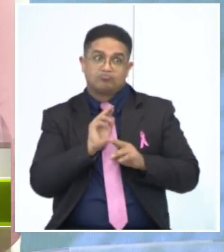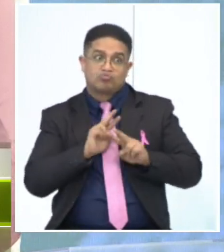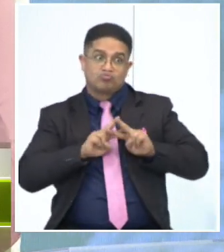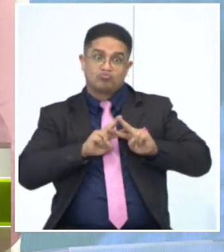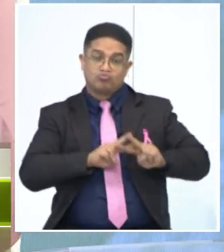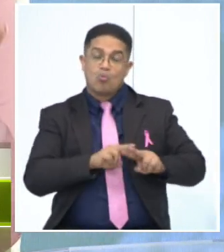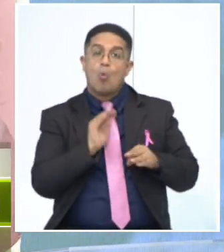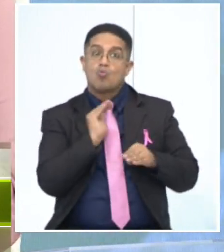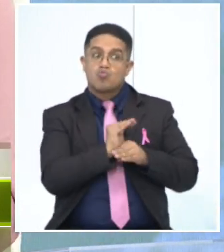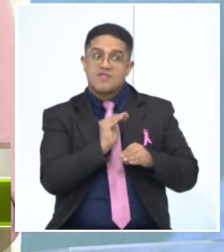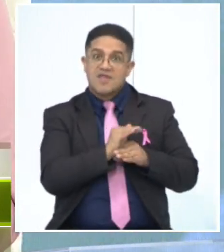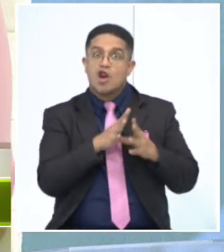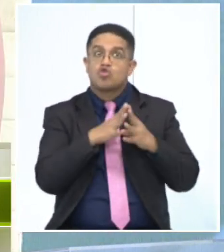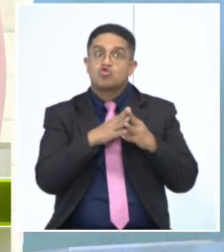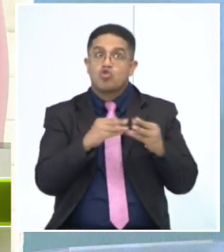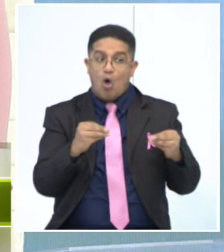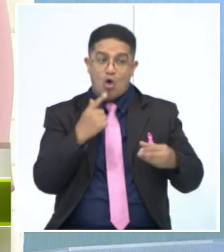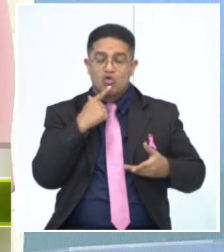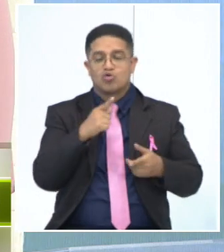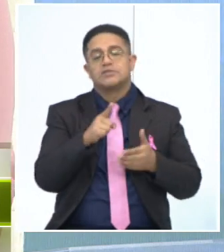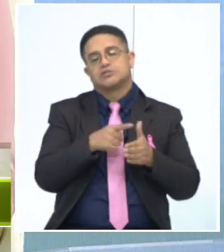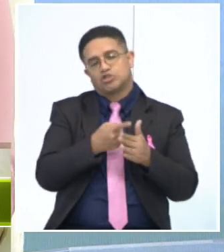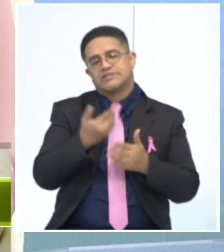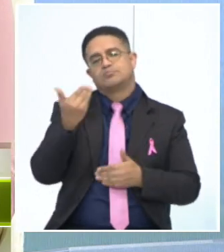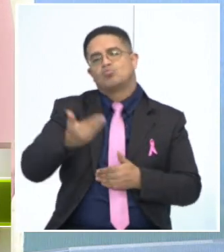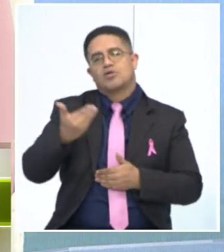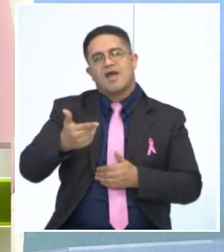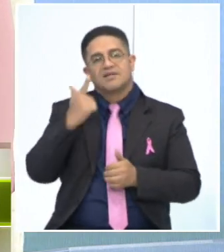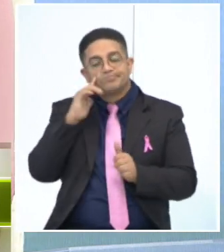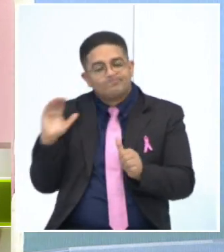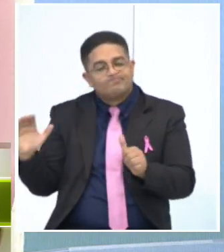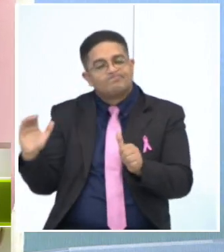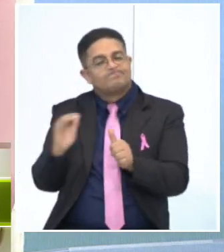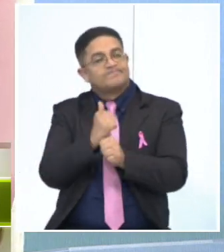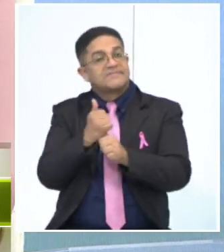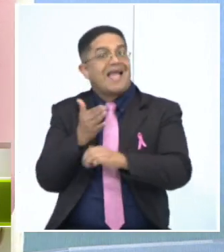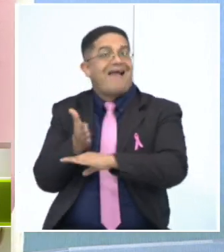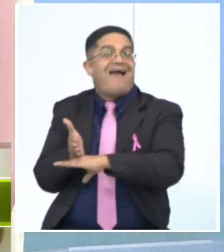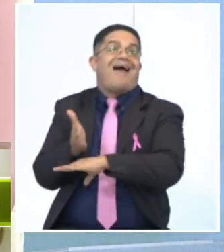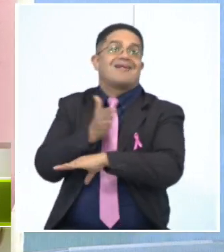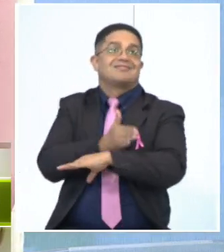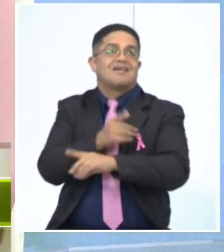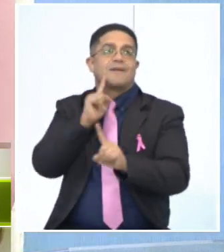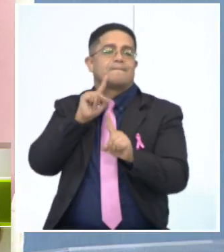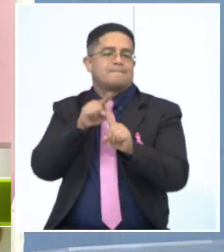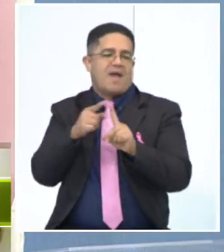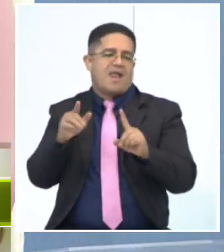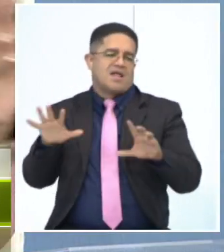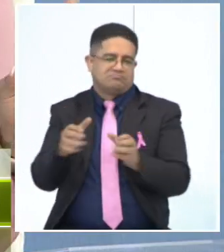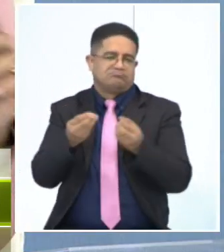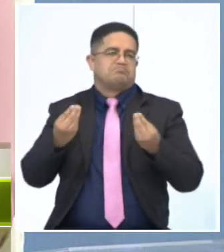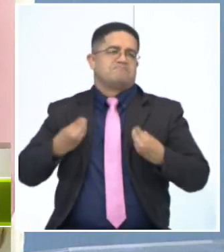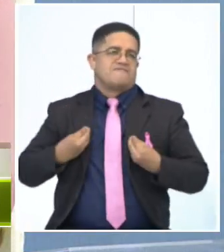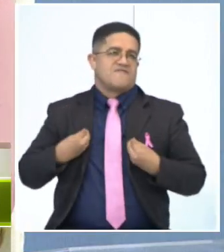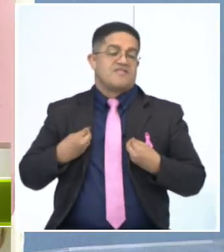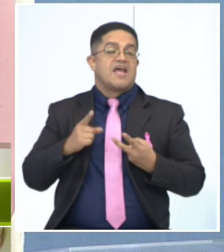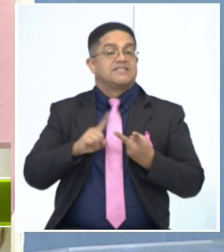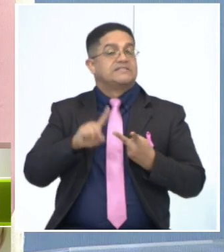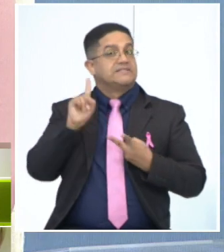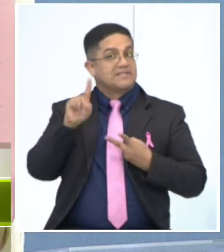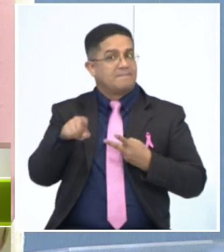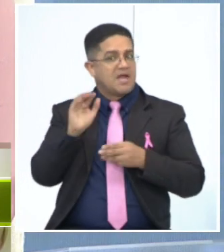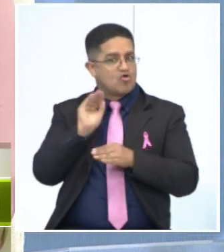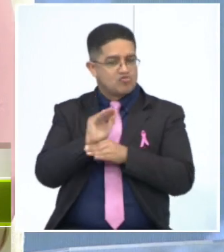mamario todo lo que se pueda y por eso es fundamental un diagnóstico oportuno y temprano para una sobrevida mejor y también la conservación